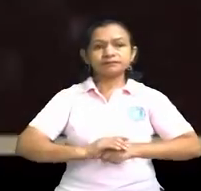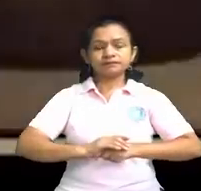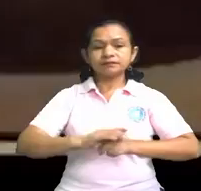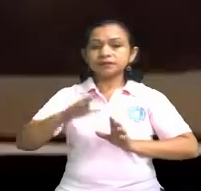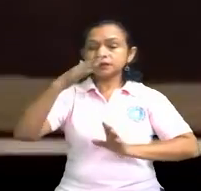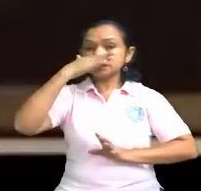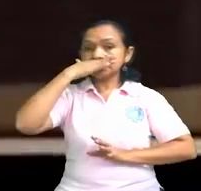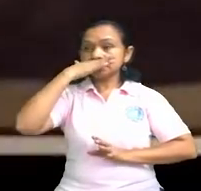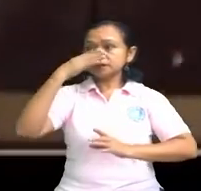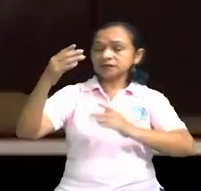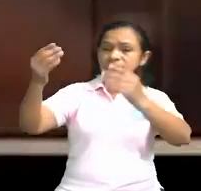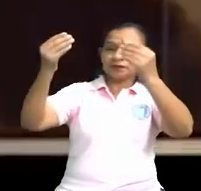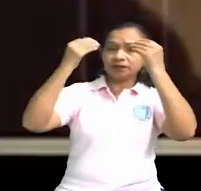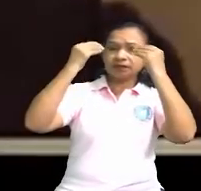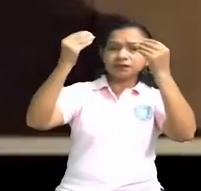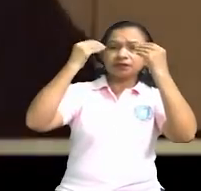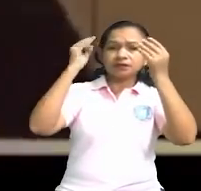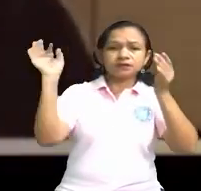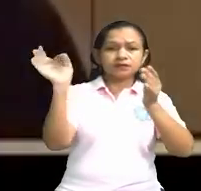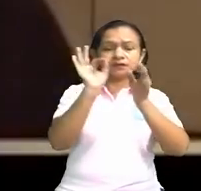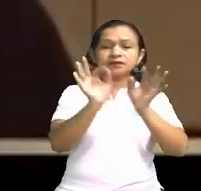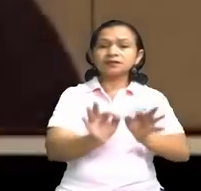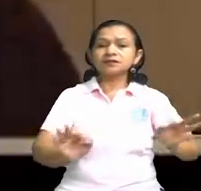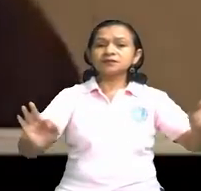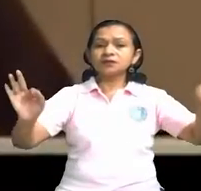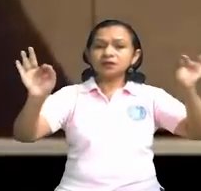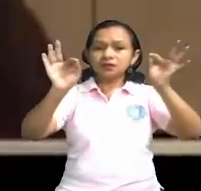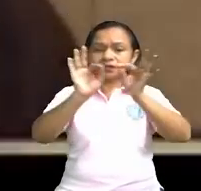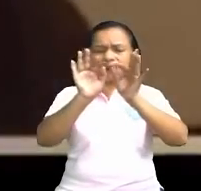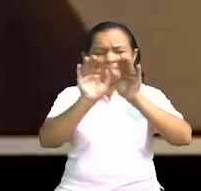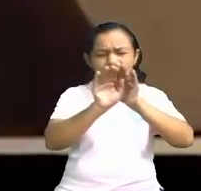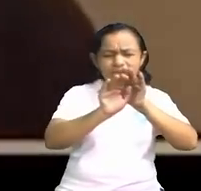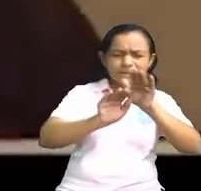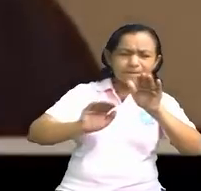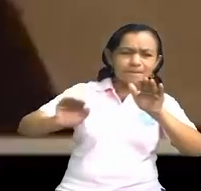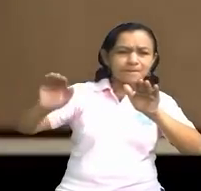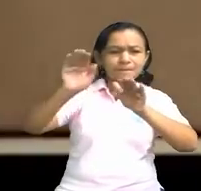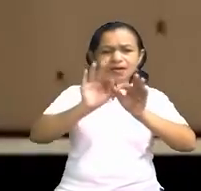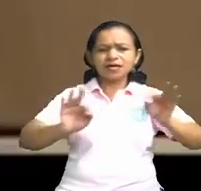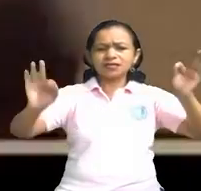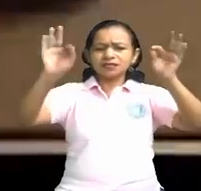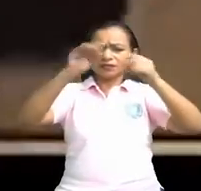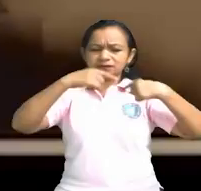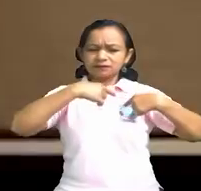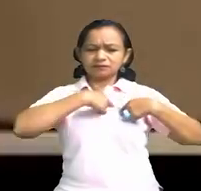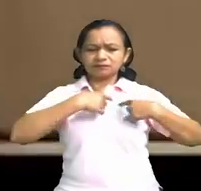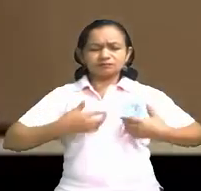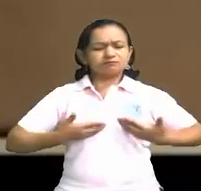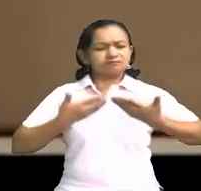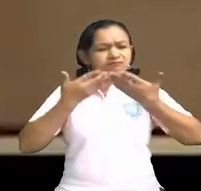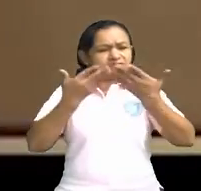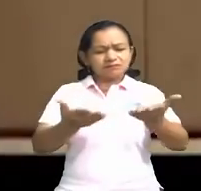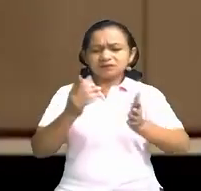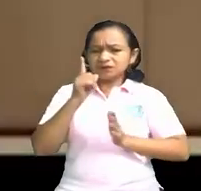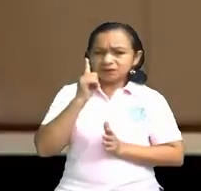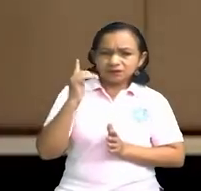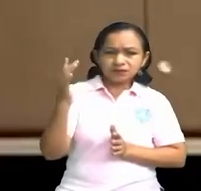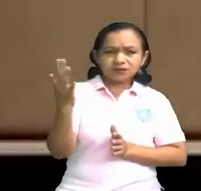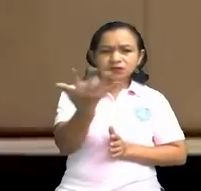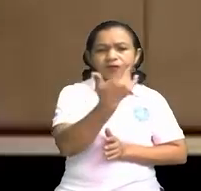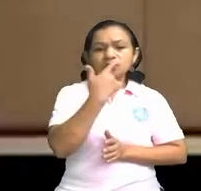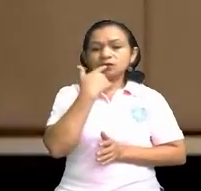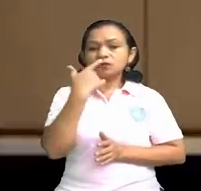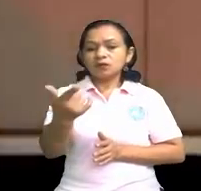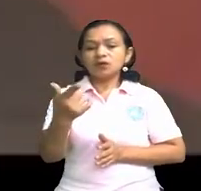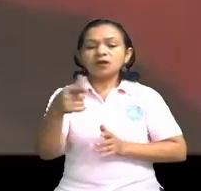La revolución nos ha enseñado que la técnica es importante, pero más importante es la conciencia de entregarlo todo por la